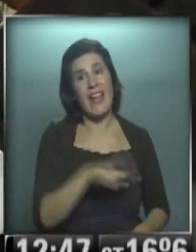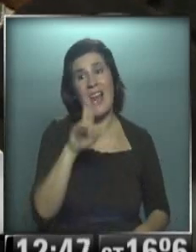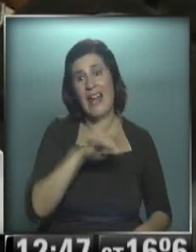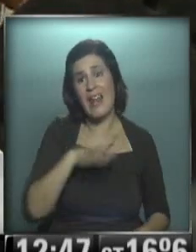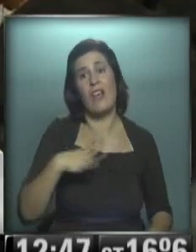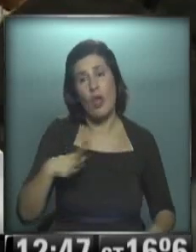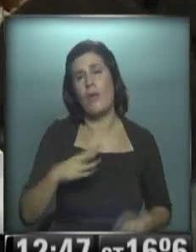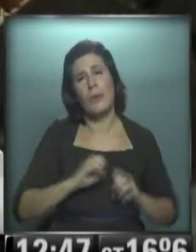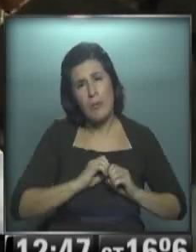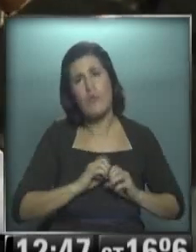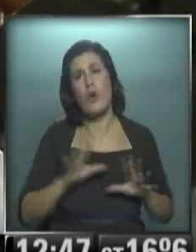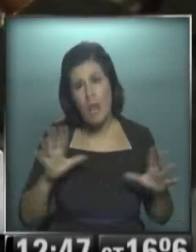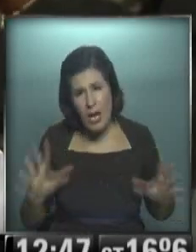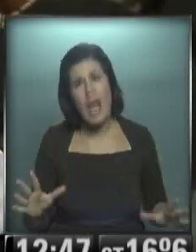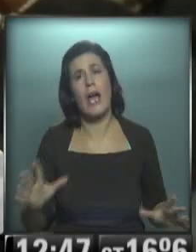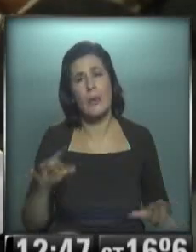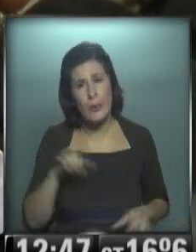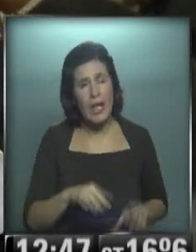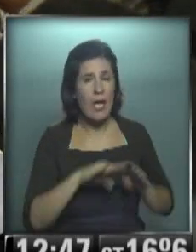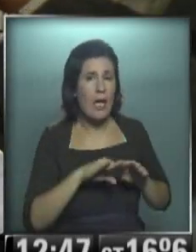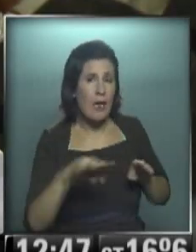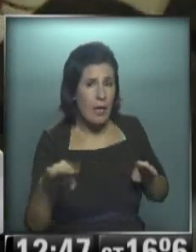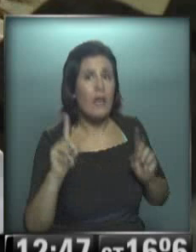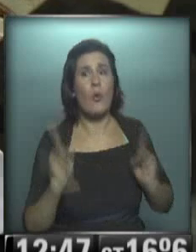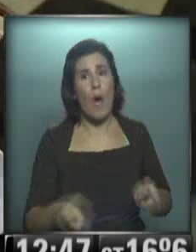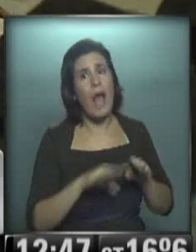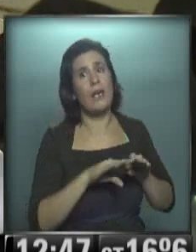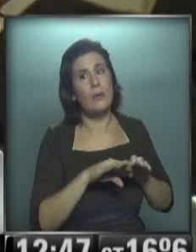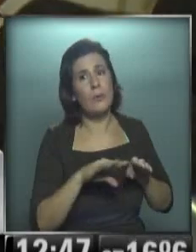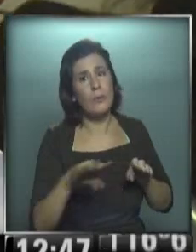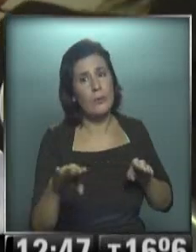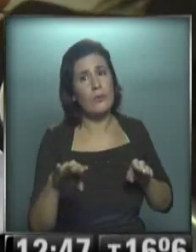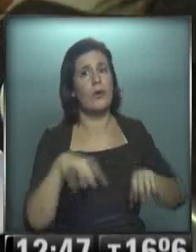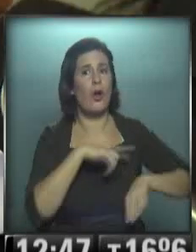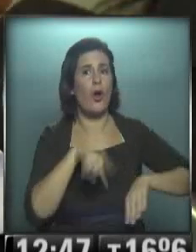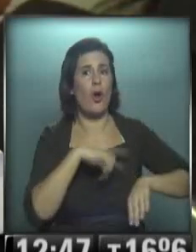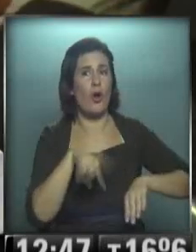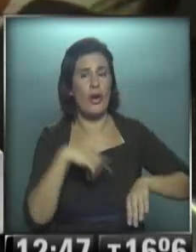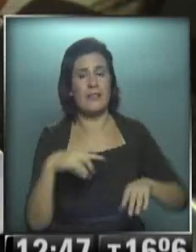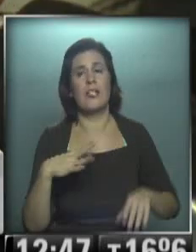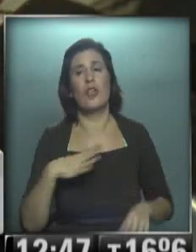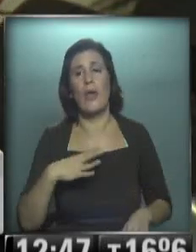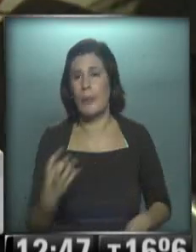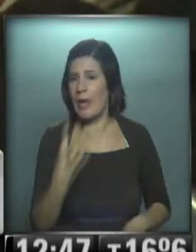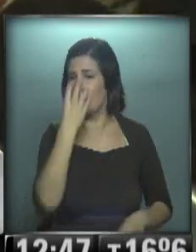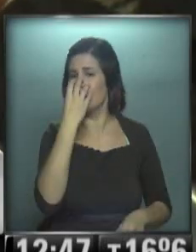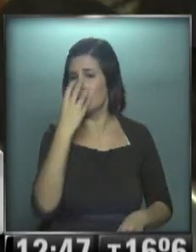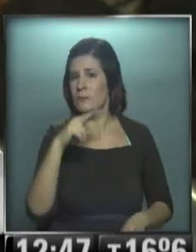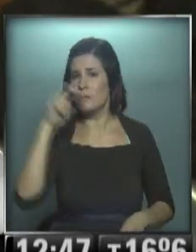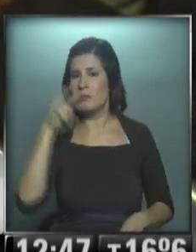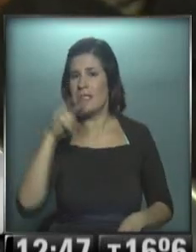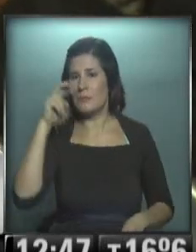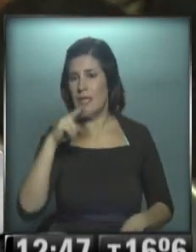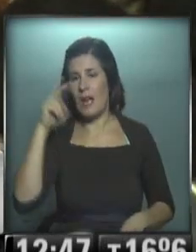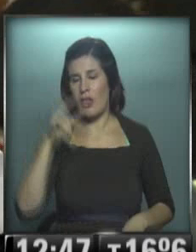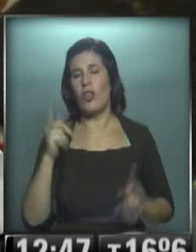está todavía en estado grave, que se mantiene estable afortunadamente durante las últimas horas. Tiene asistencia respiratoria mecánica, está